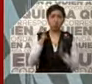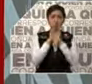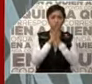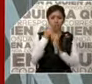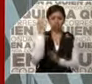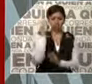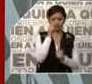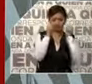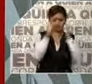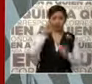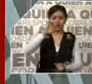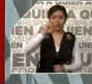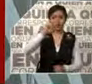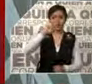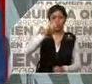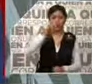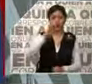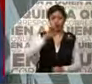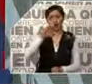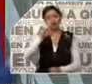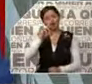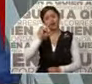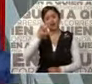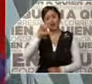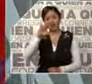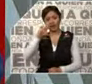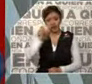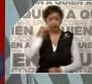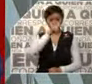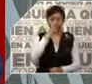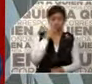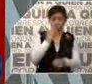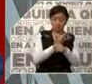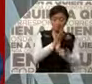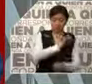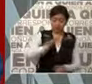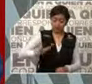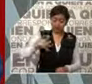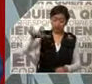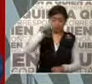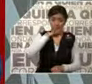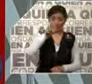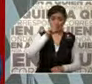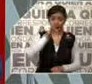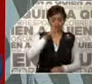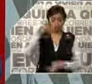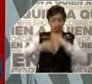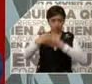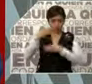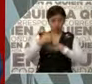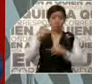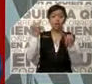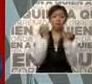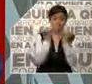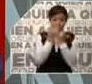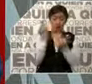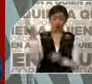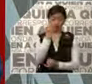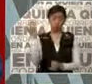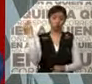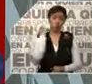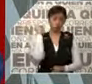del magistrado Edgar Elías Azar, presidente del Tribunal Superior de Justicia del Distrito Federal. También asesoría jurídica, por supuesto